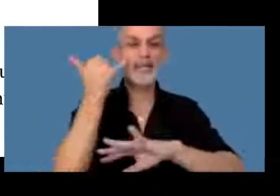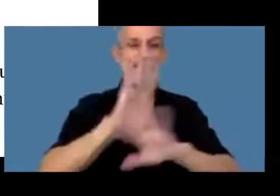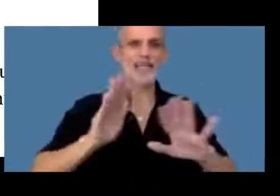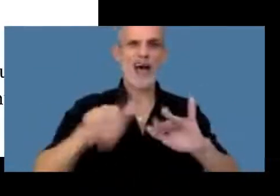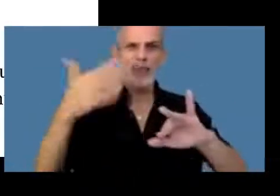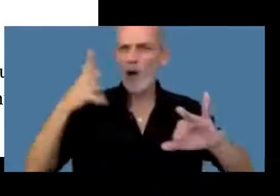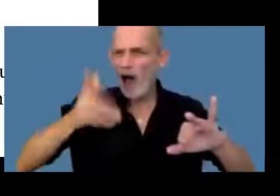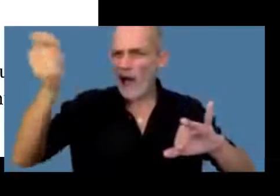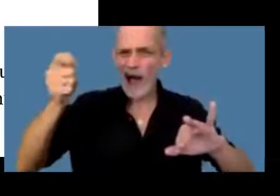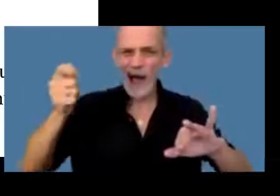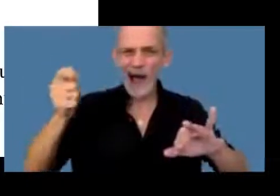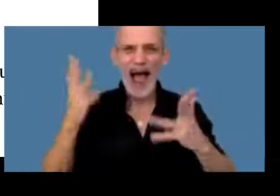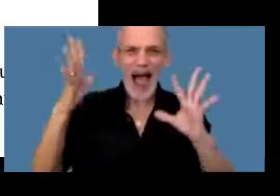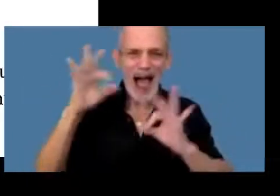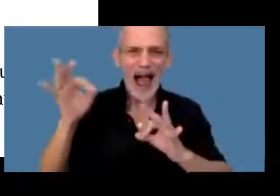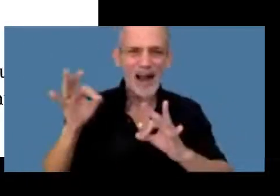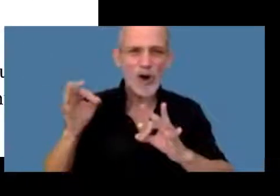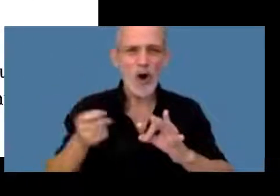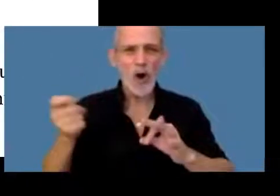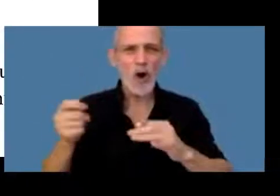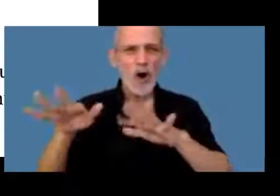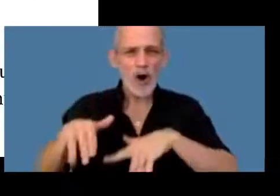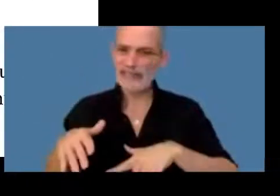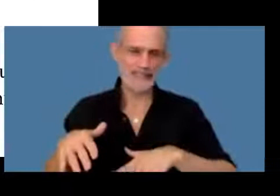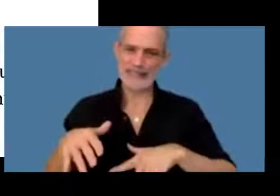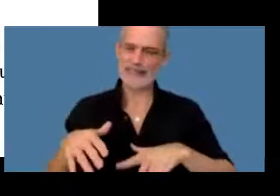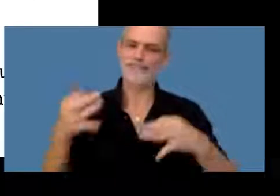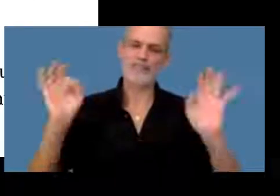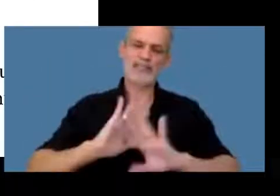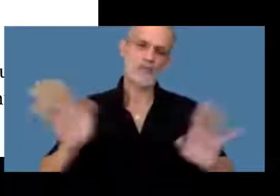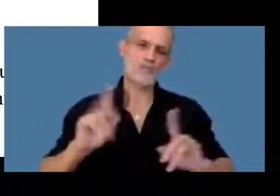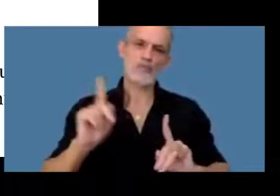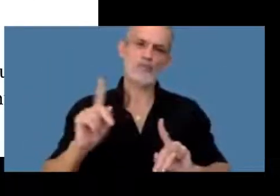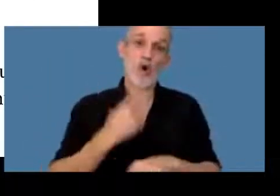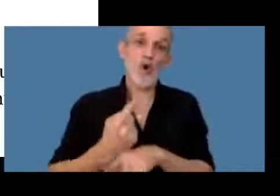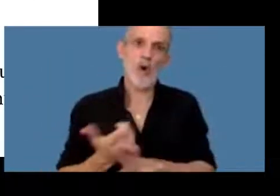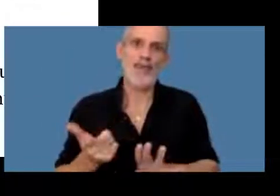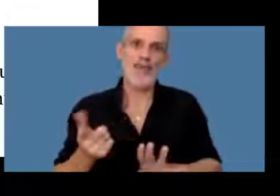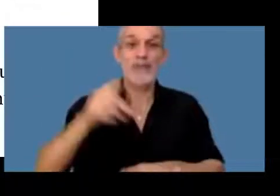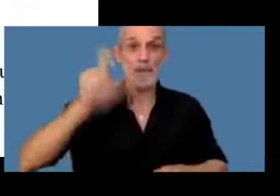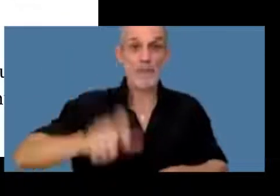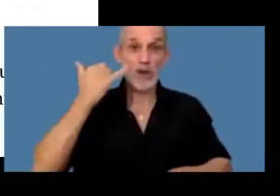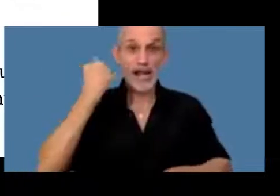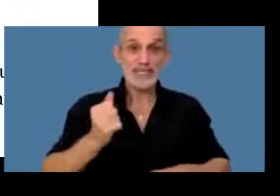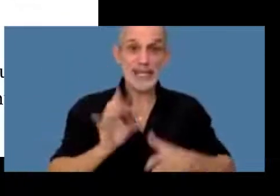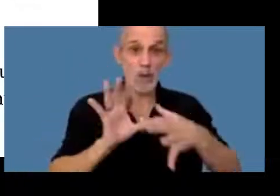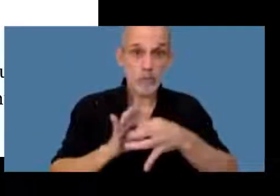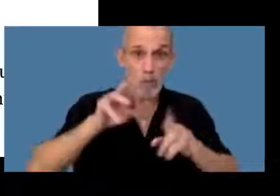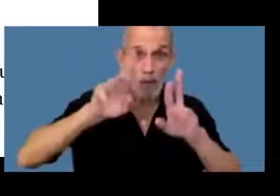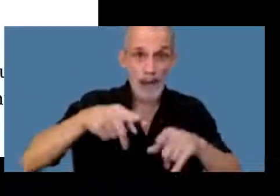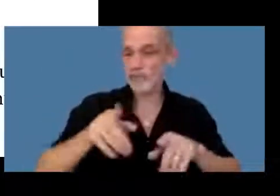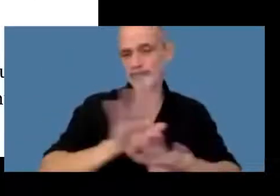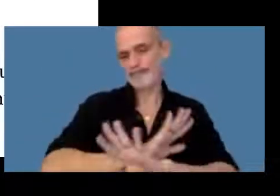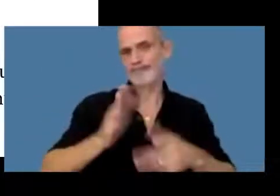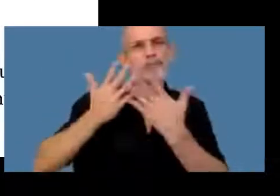repetición. Aquí lo que se trata es de salvar ese problema, que el contribuyente que se acoja al plan renuncia,